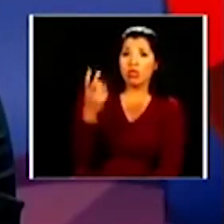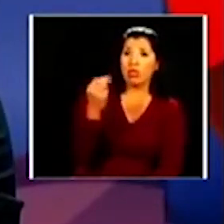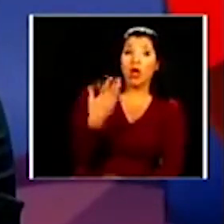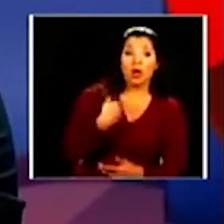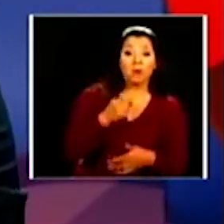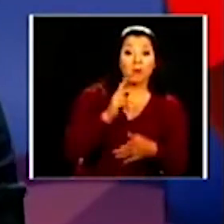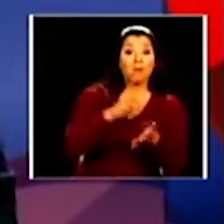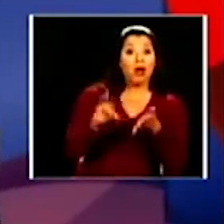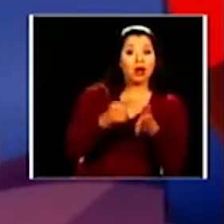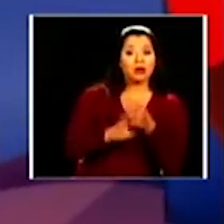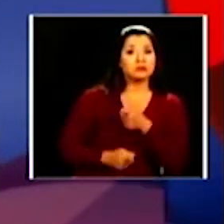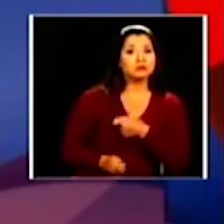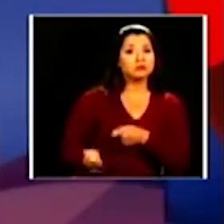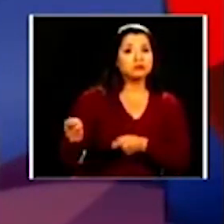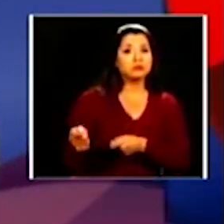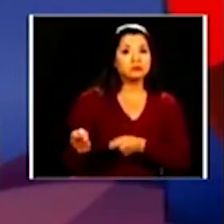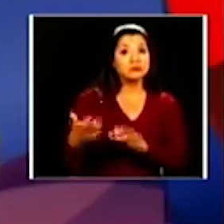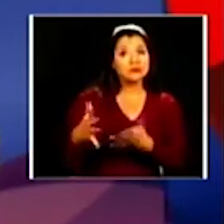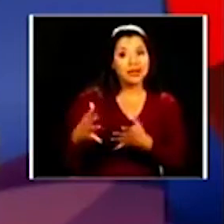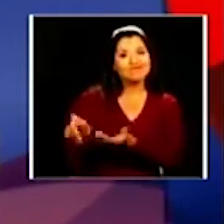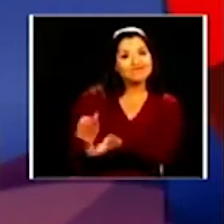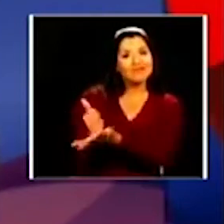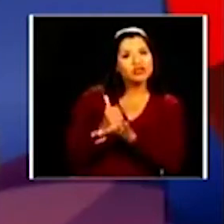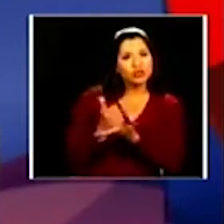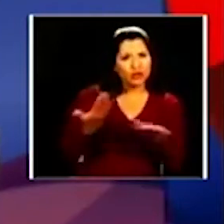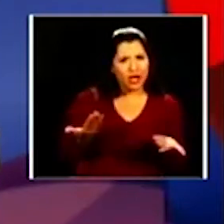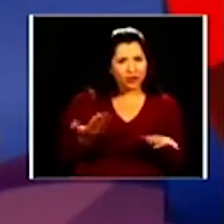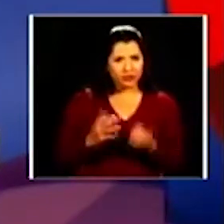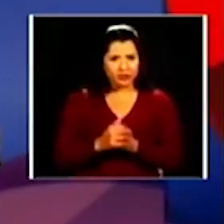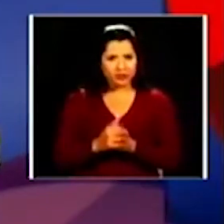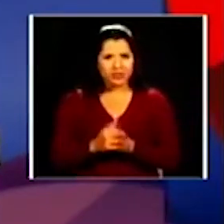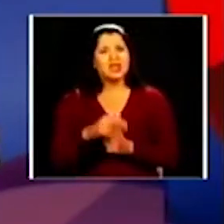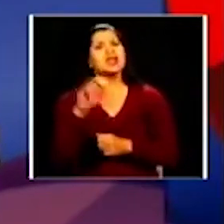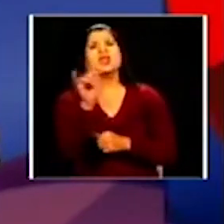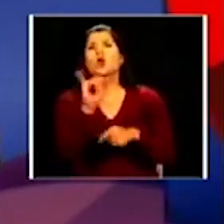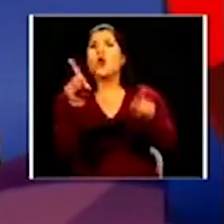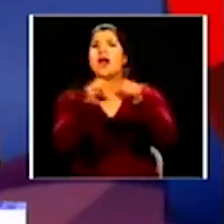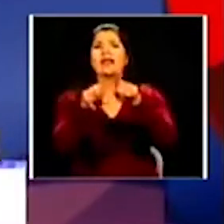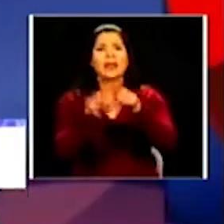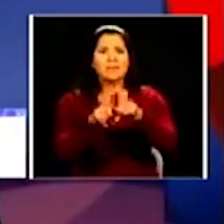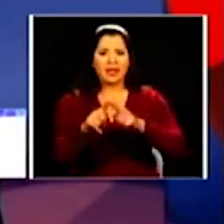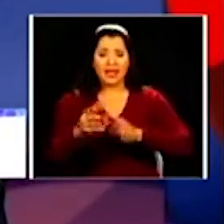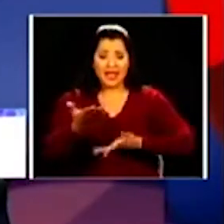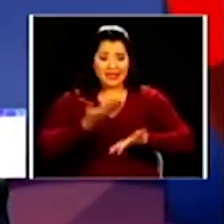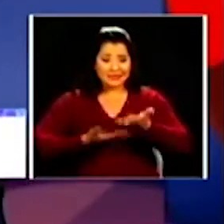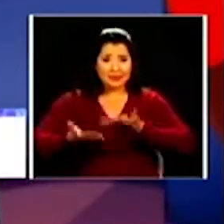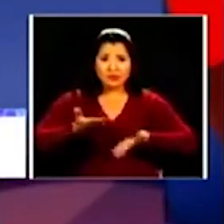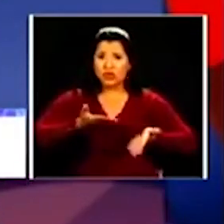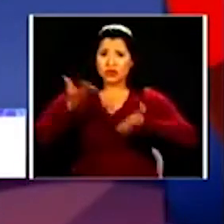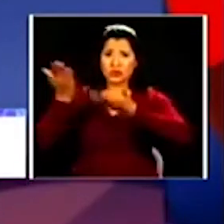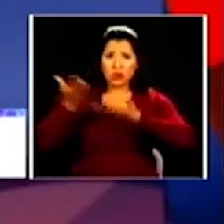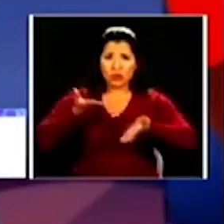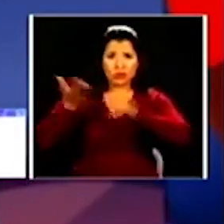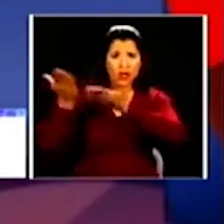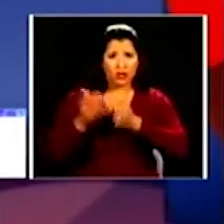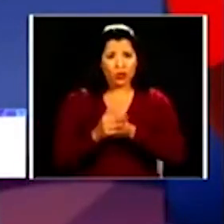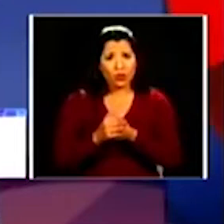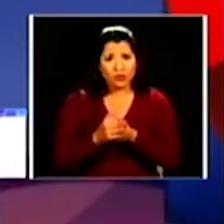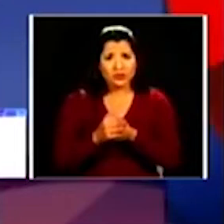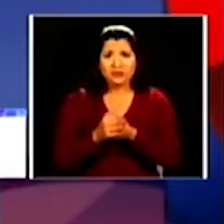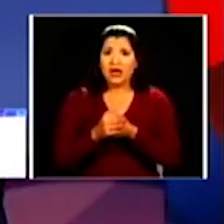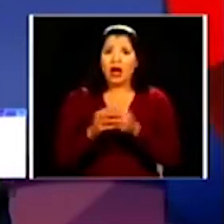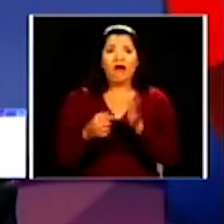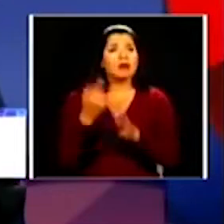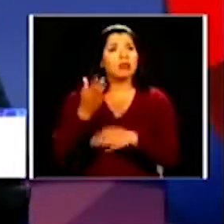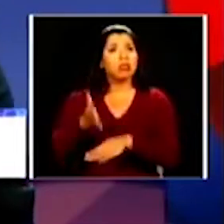negocio. Igual mucho del sector exportador, por los retrasos de la burocracia en tener contenedores, tiene que avanzar en esa materia,